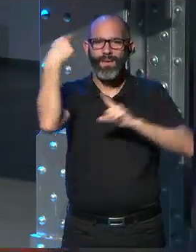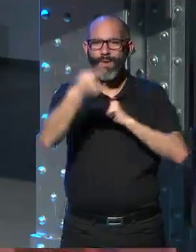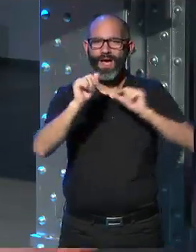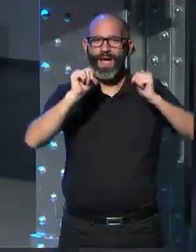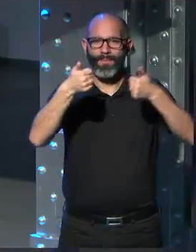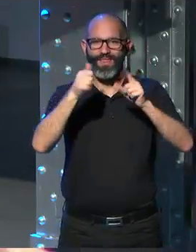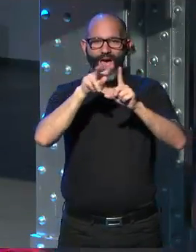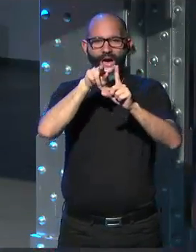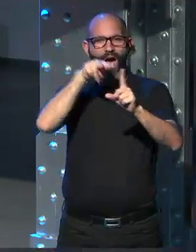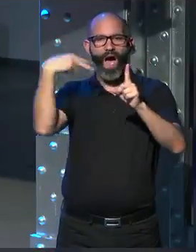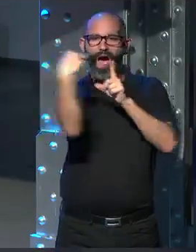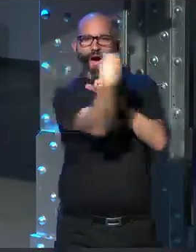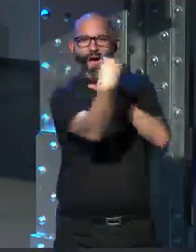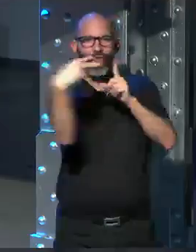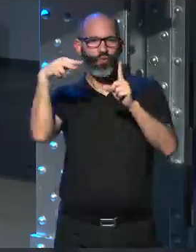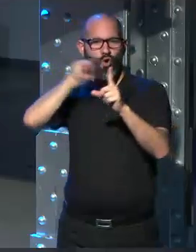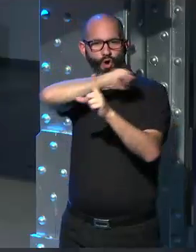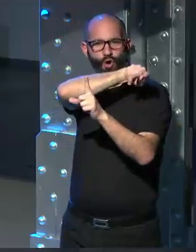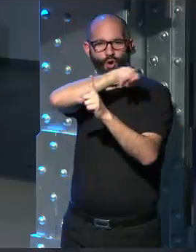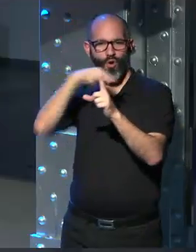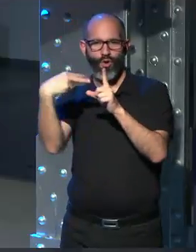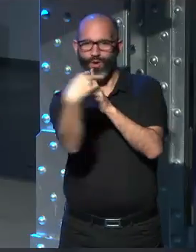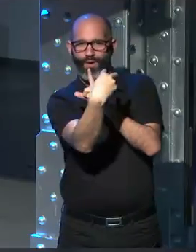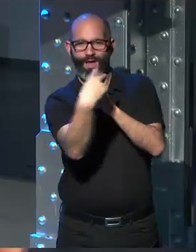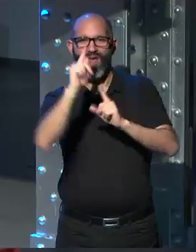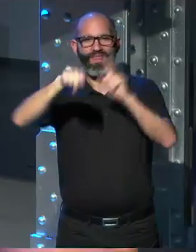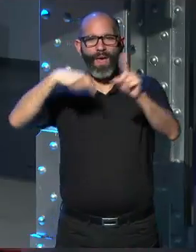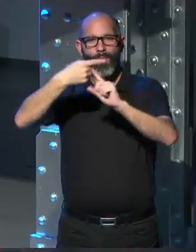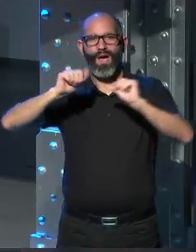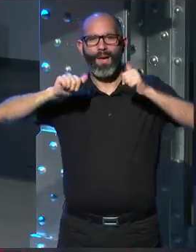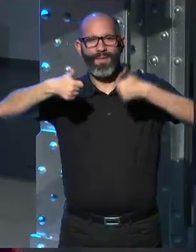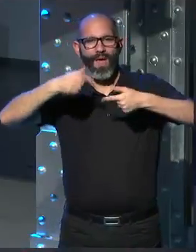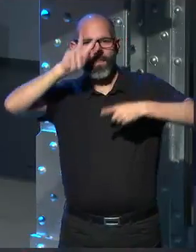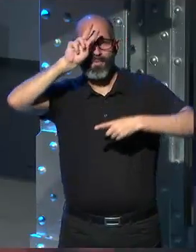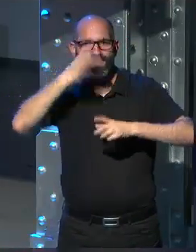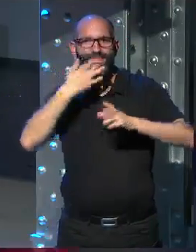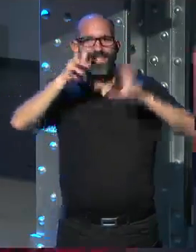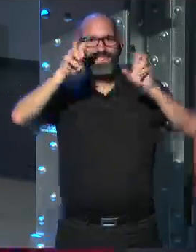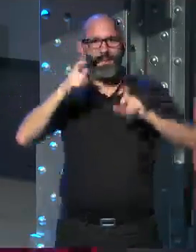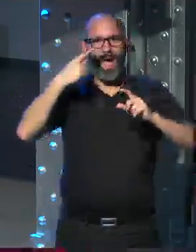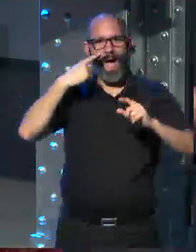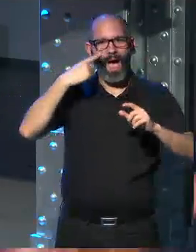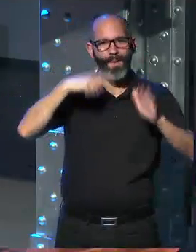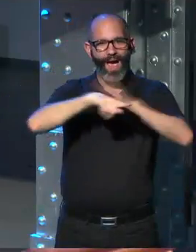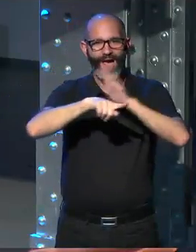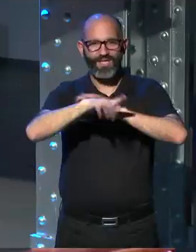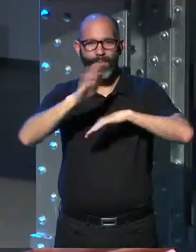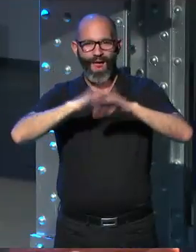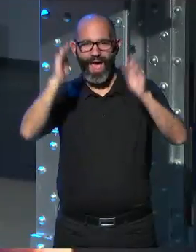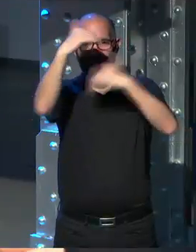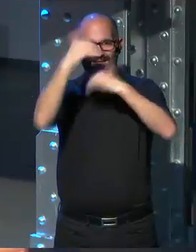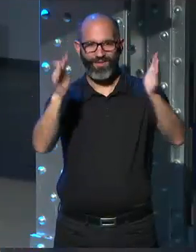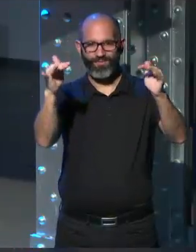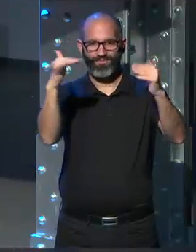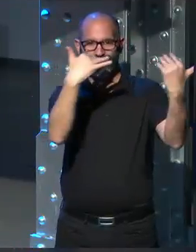preocupan de los ángulos que mencionaba, y más adelante empiezan a preocuparse de la gestión de la atención del